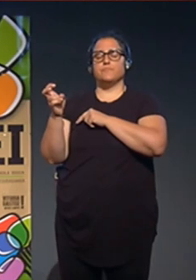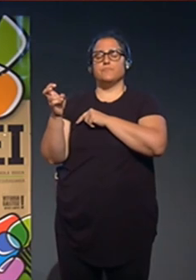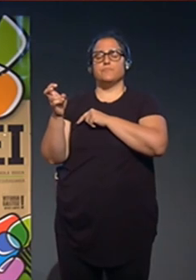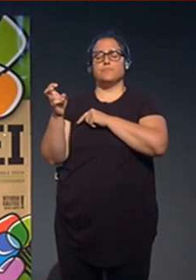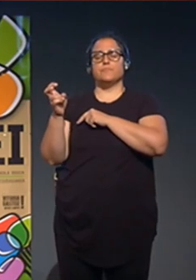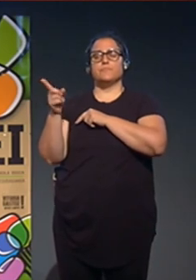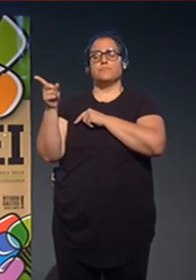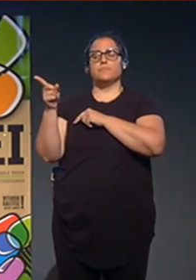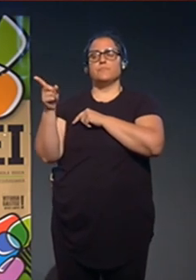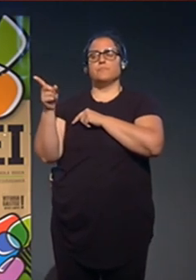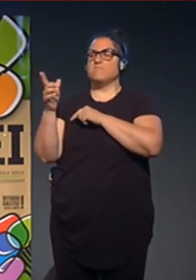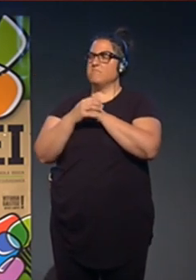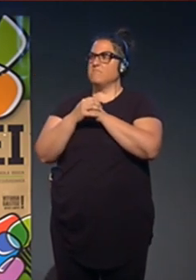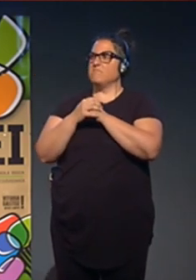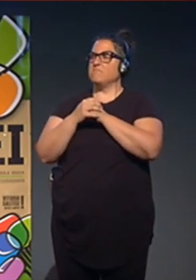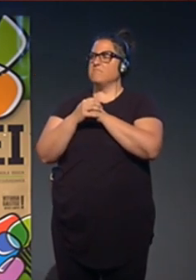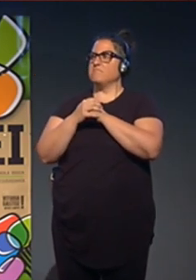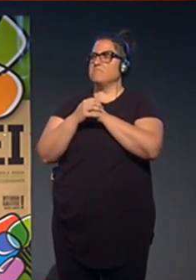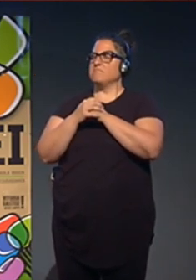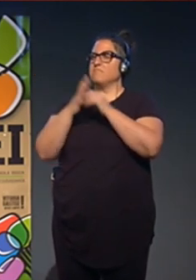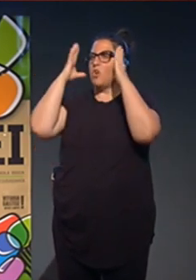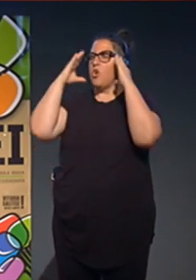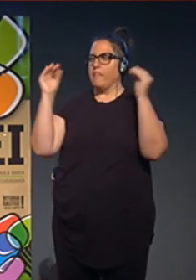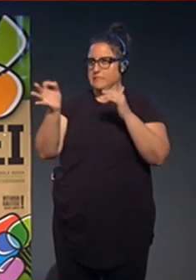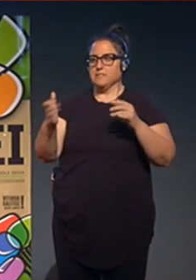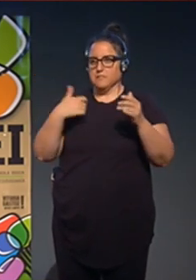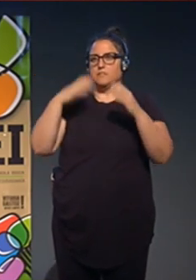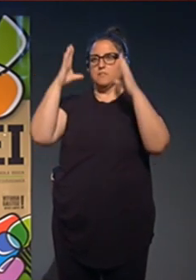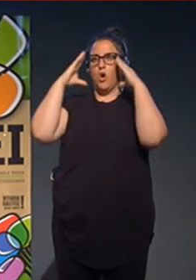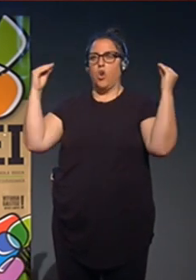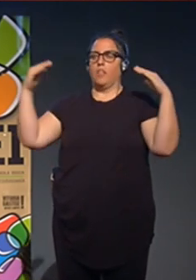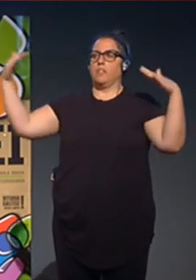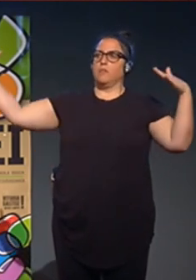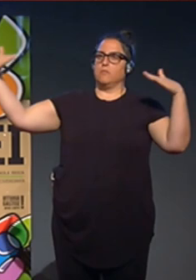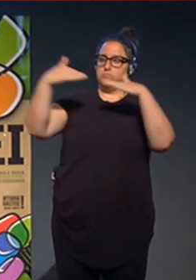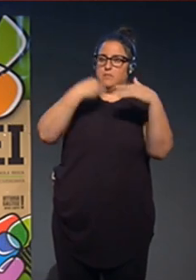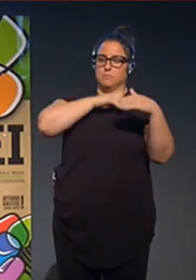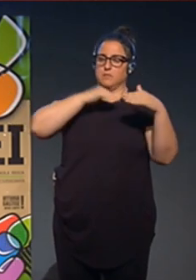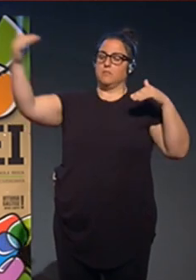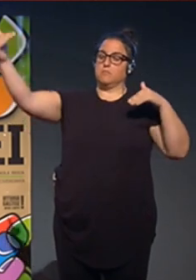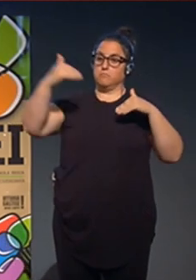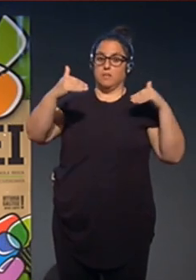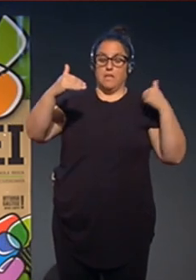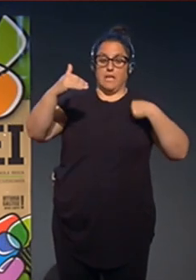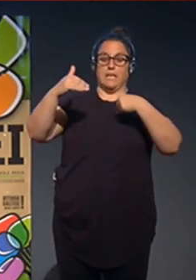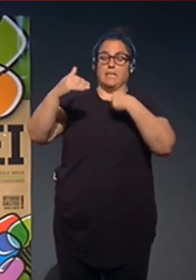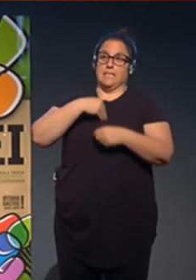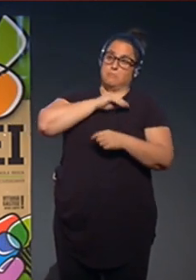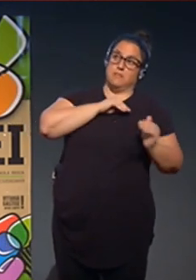de de Dinamarca no de Holanda bien digo é entonces venía de Holanda para España el otro iba de España para